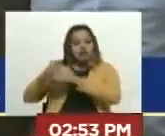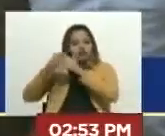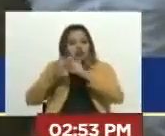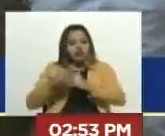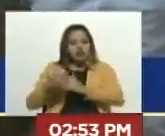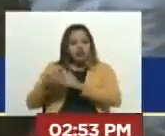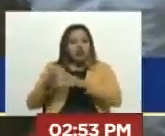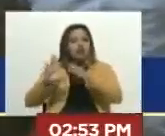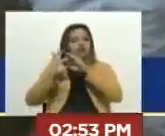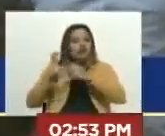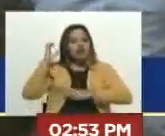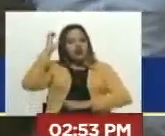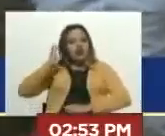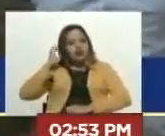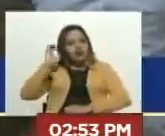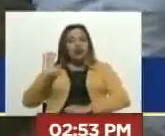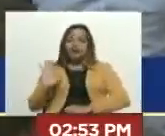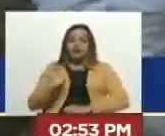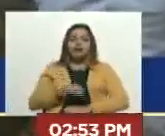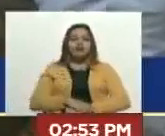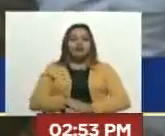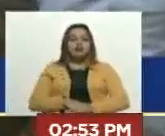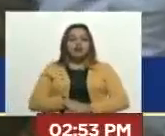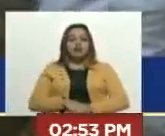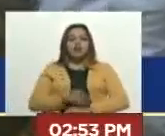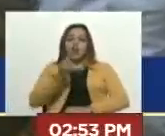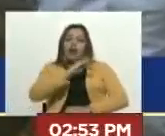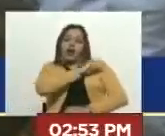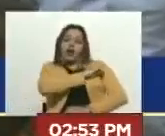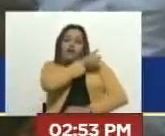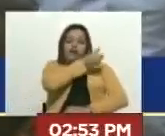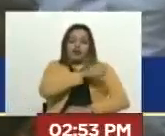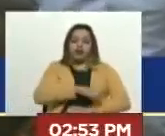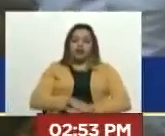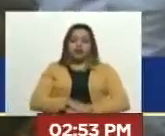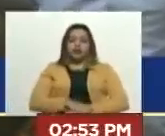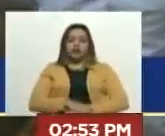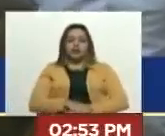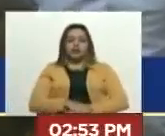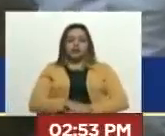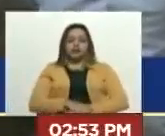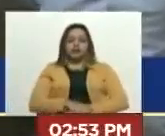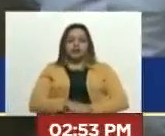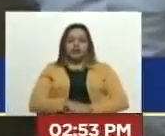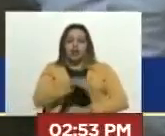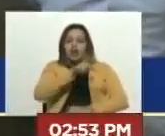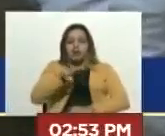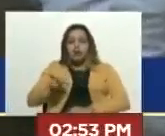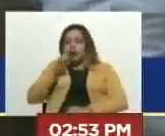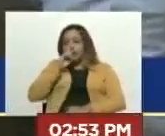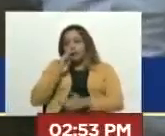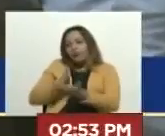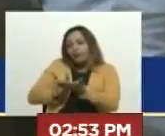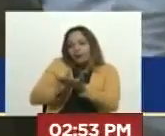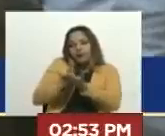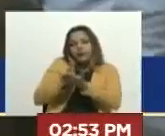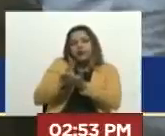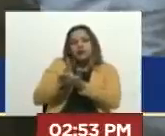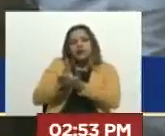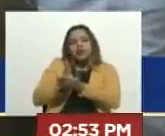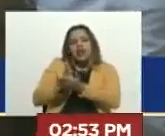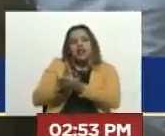y de la Unión Europea, básicamente, que eran los jefes de los lacayos de